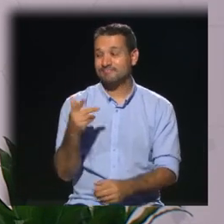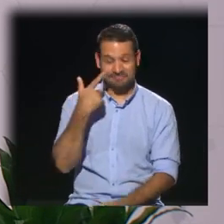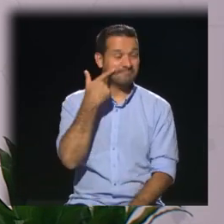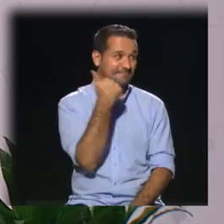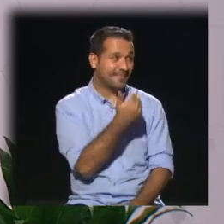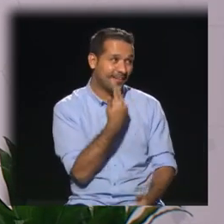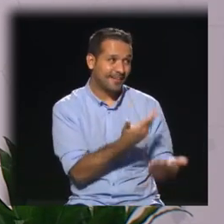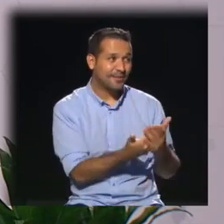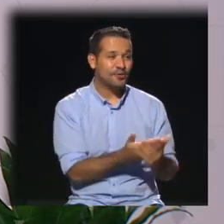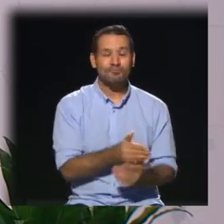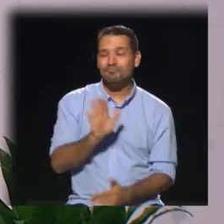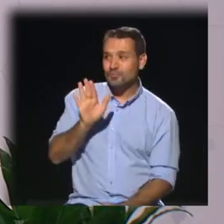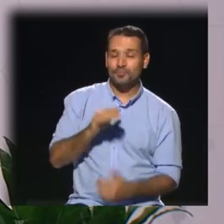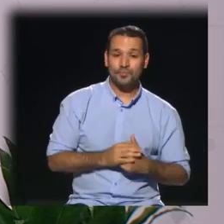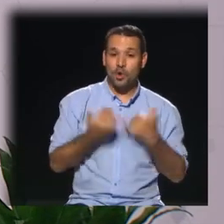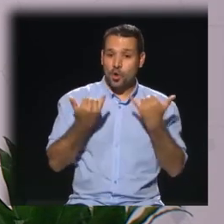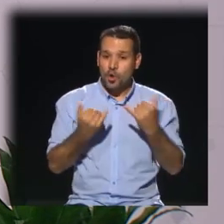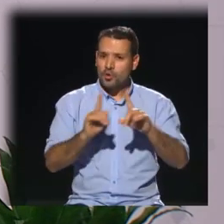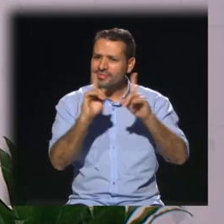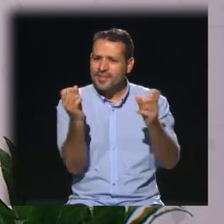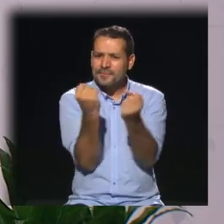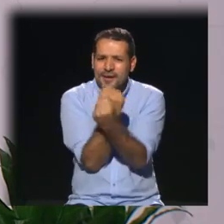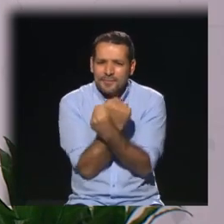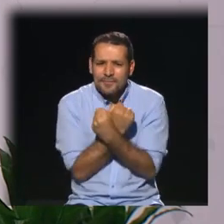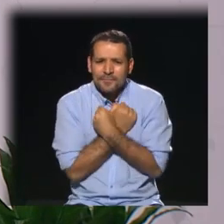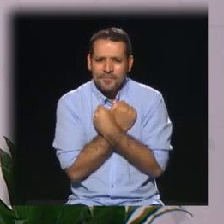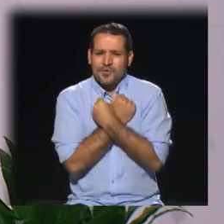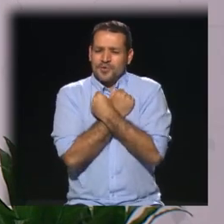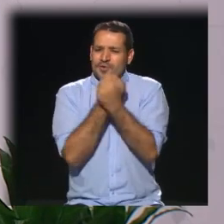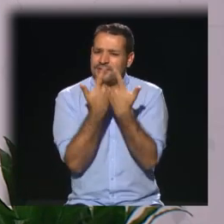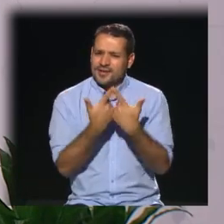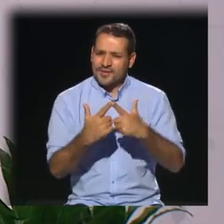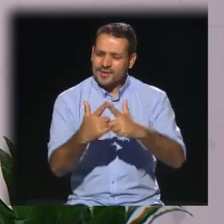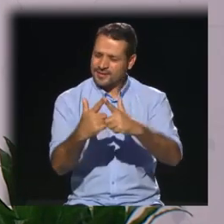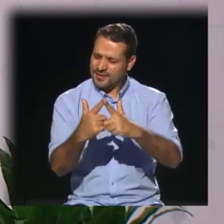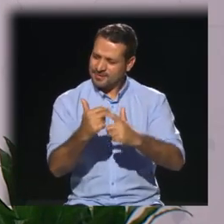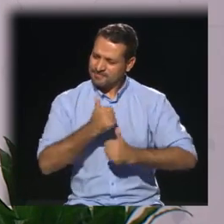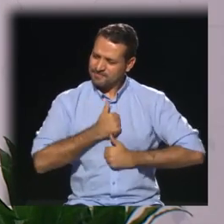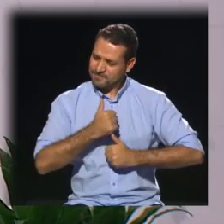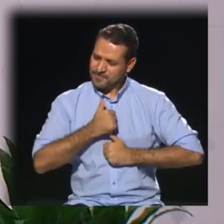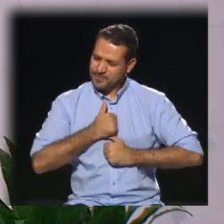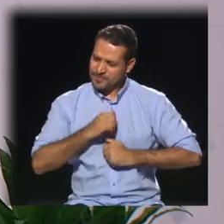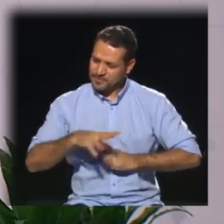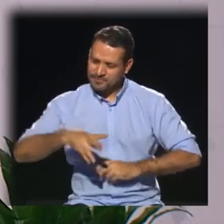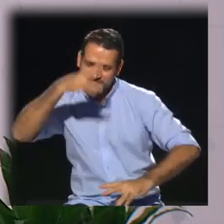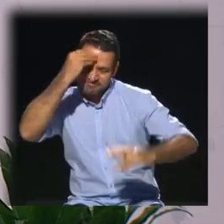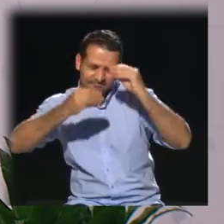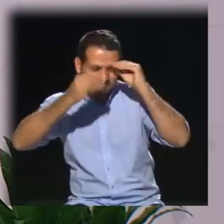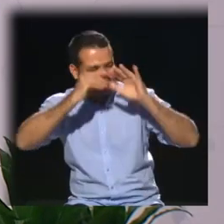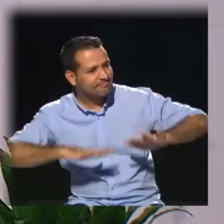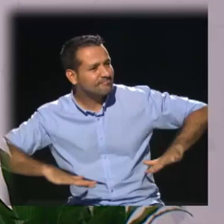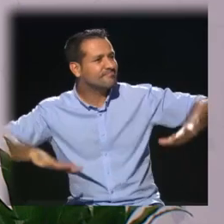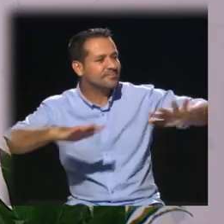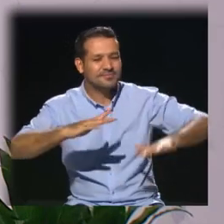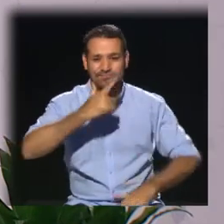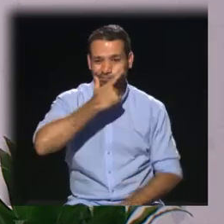bueno, Andrea, hoy estamos hablando del amor, de la libertad y del pensamiento autocrítico. Cuéntanos qué nos quieres decir referente a este tema y también saludar